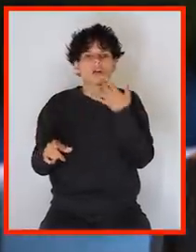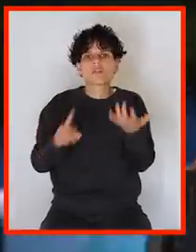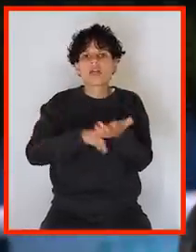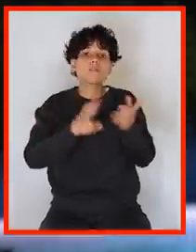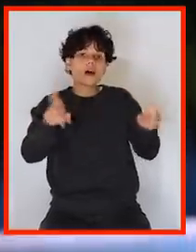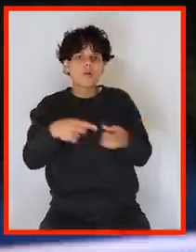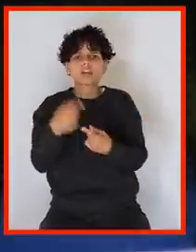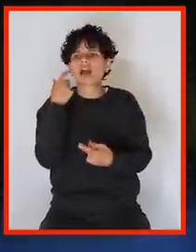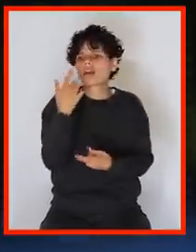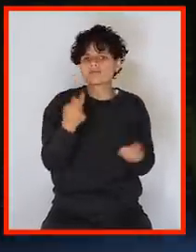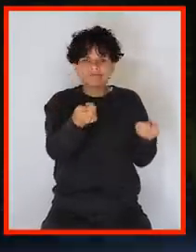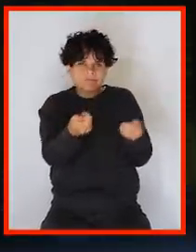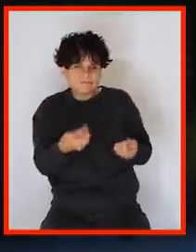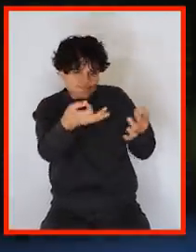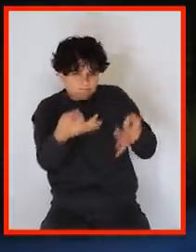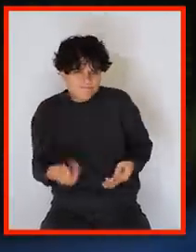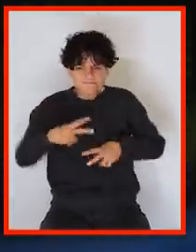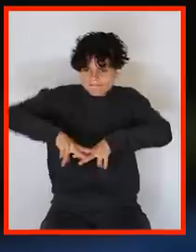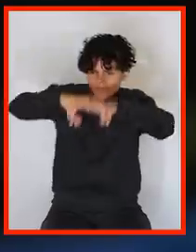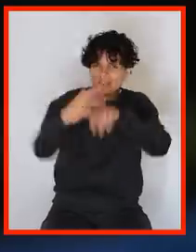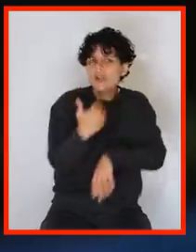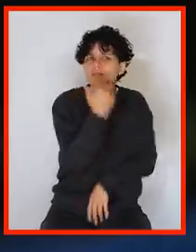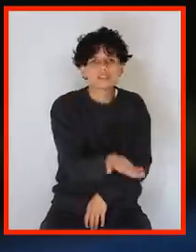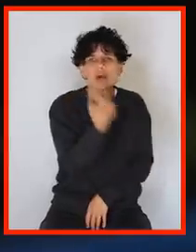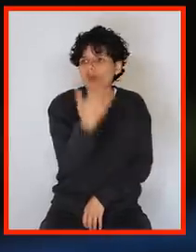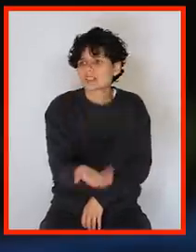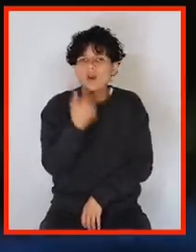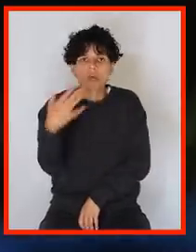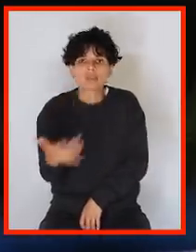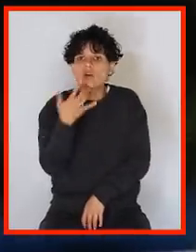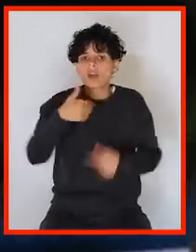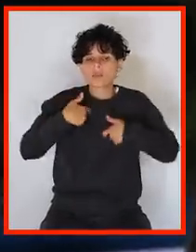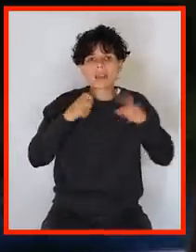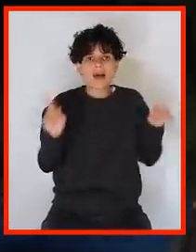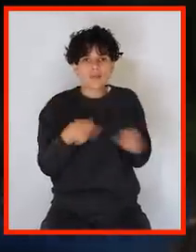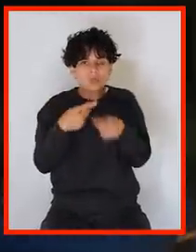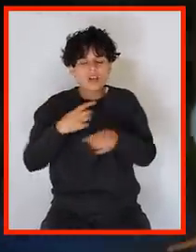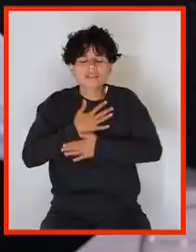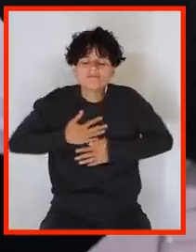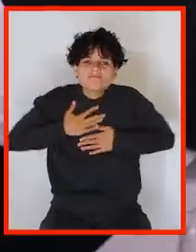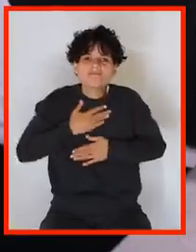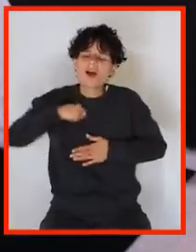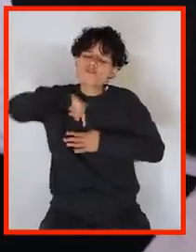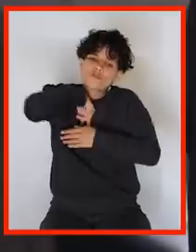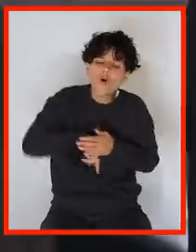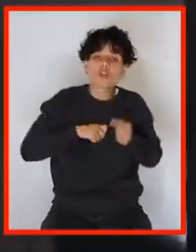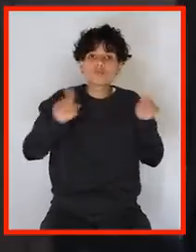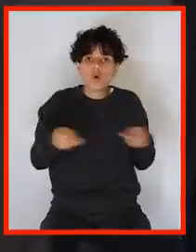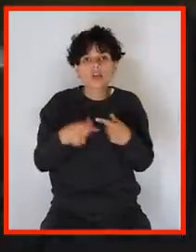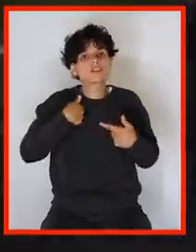cuando uno ama la música, uno no está ni ahí con los números, no está ni ahí con las weas que uno consiga uno es como la necesidad, ¿cachai? Como el